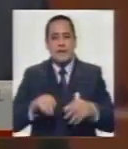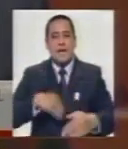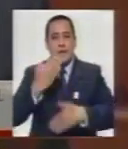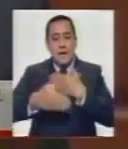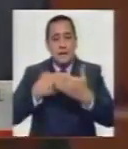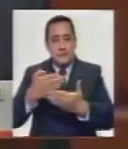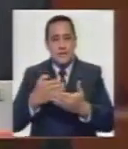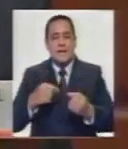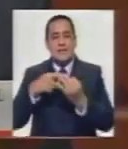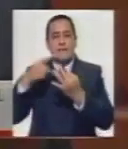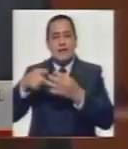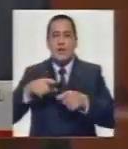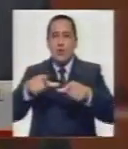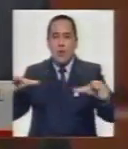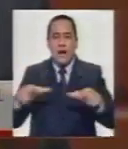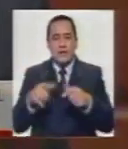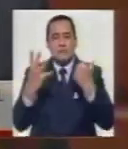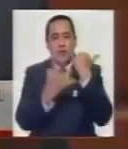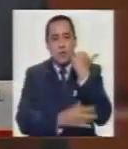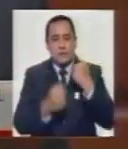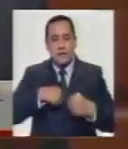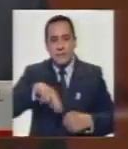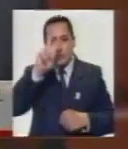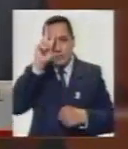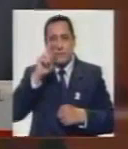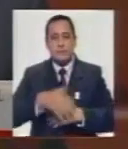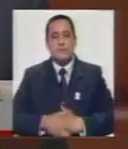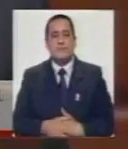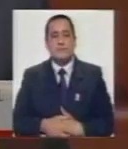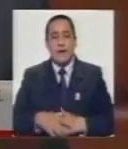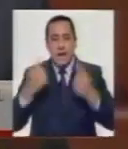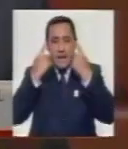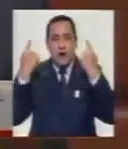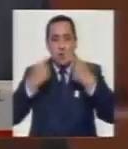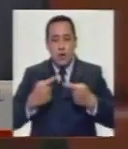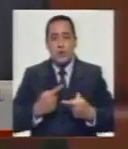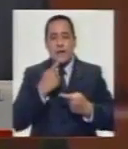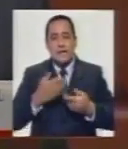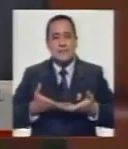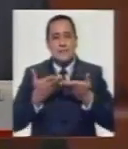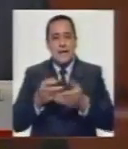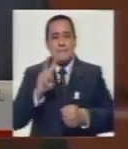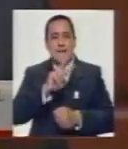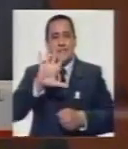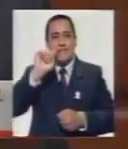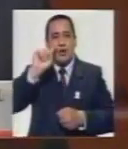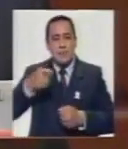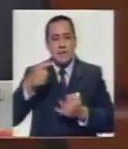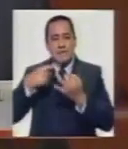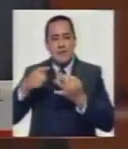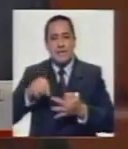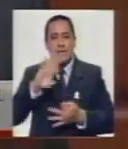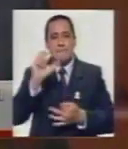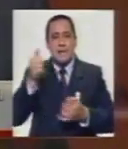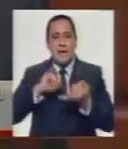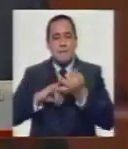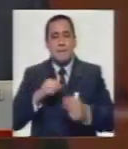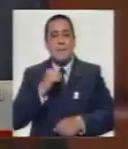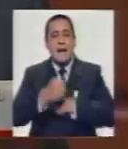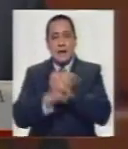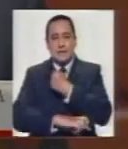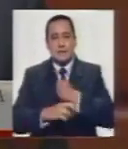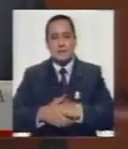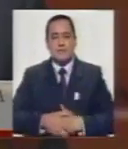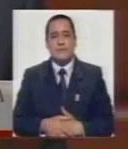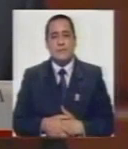rendimiento y de las zonas más pobres del país. La meta es otorgar 25.000 becas para el año